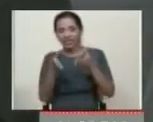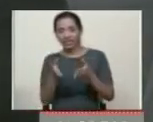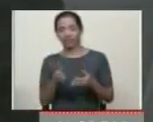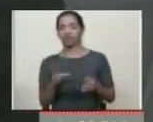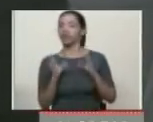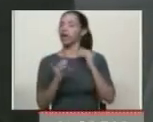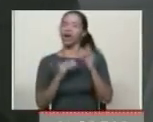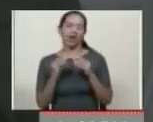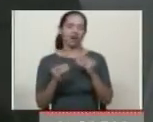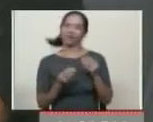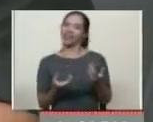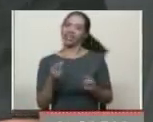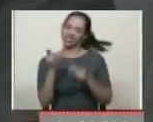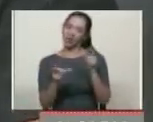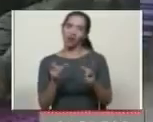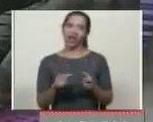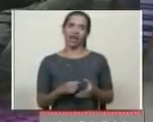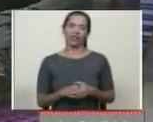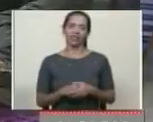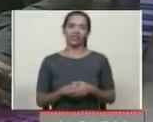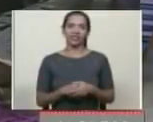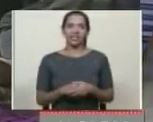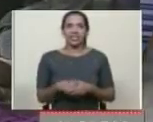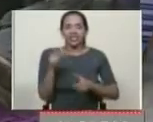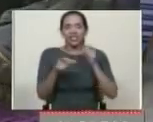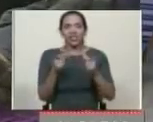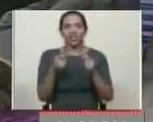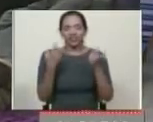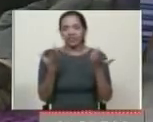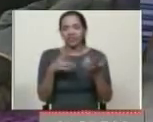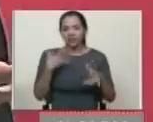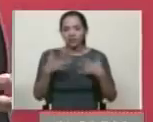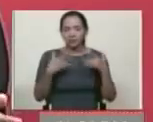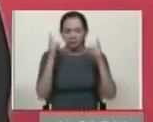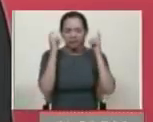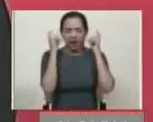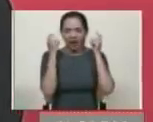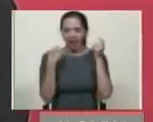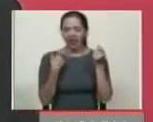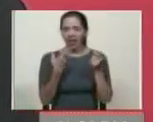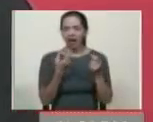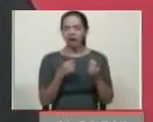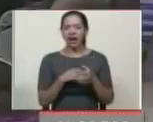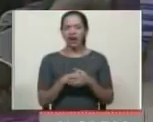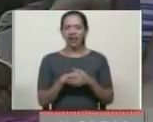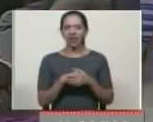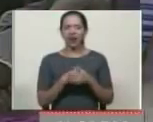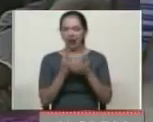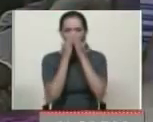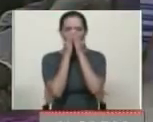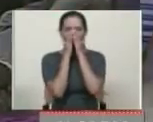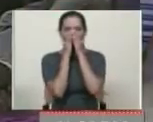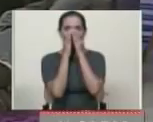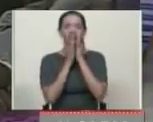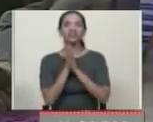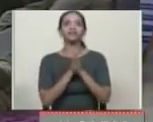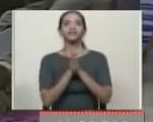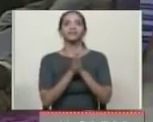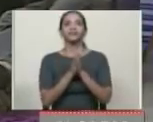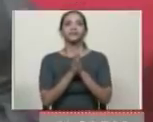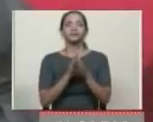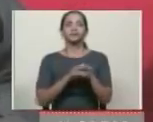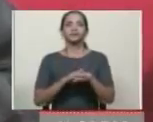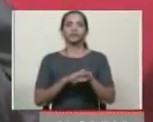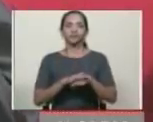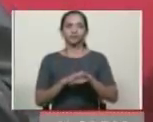y ser como la gente. Y que la gente se sienta escuchada. Porque eso es la clave fundamental en todo eso. Eso fue lo que vimos el sábado pasado en